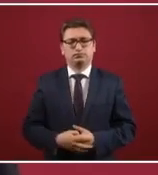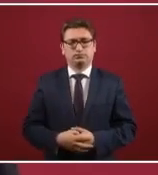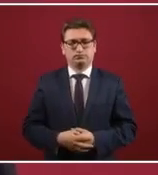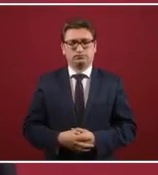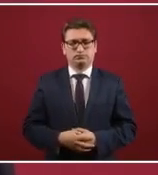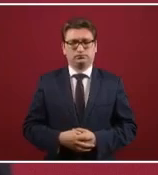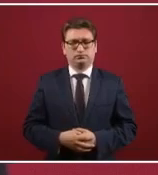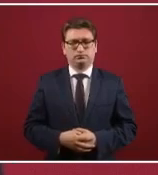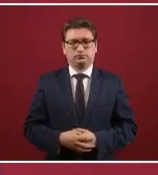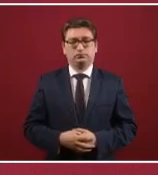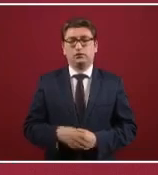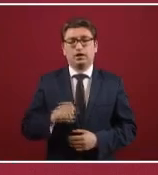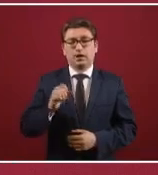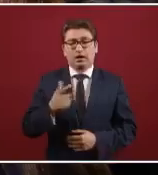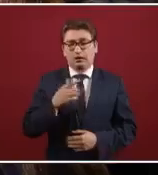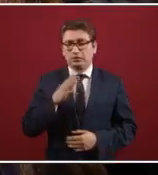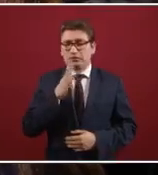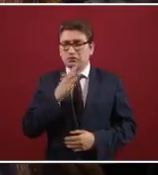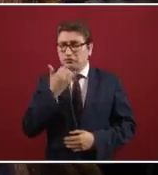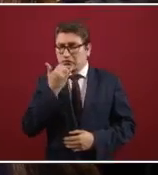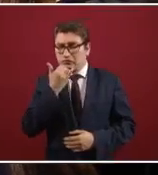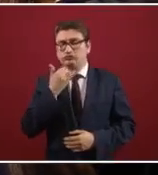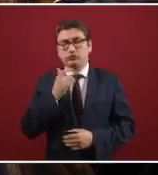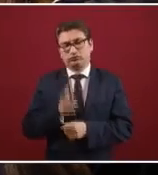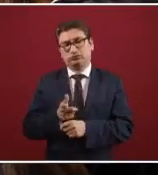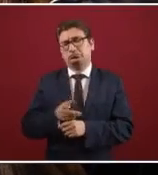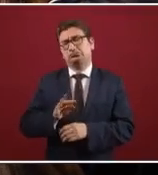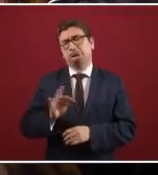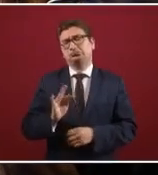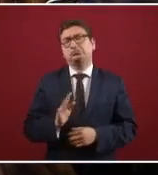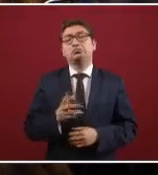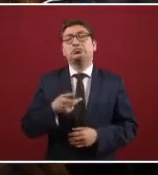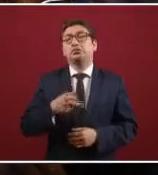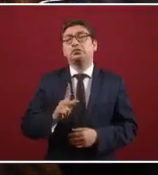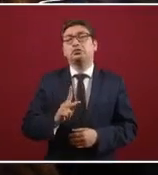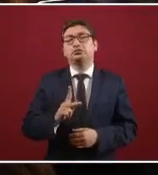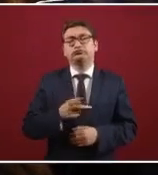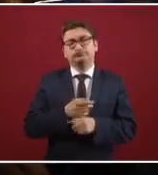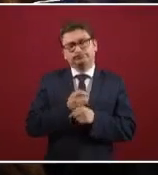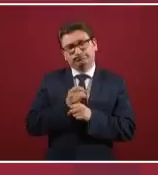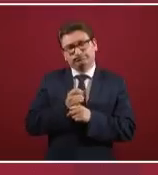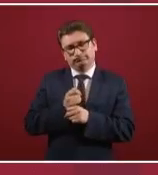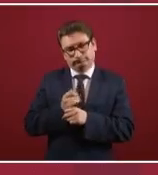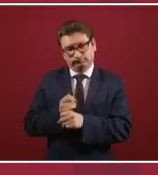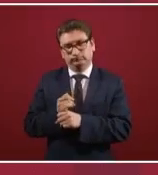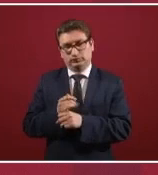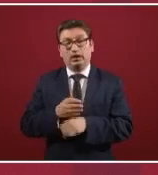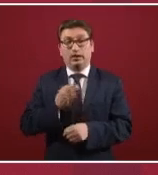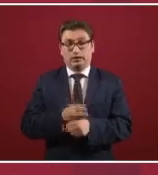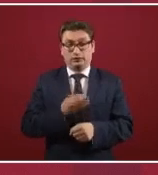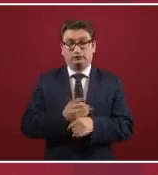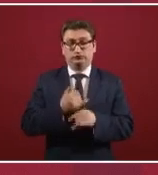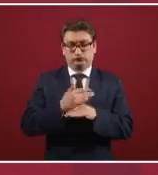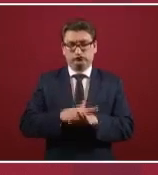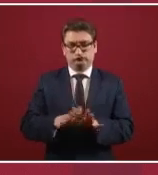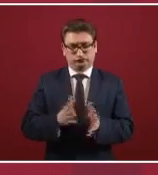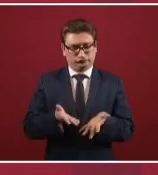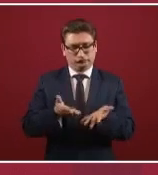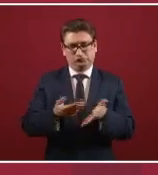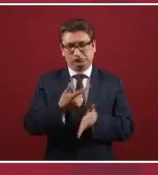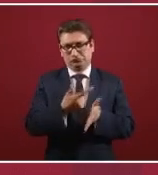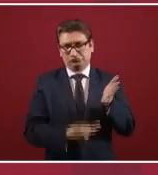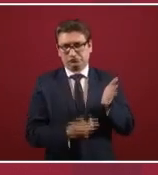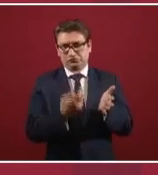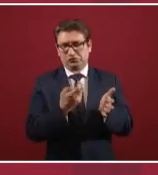pues alguna irregularidad pero lo que se está informando es lo que ya